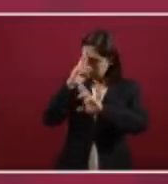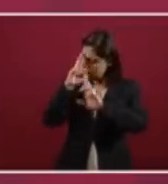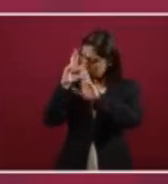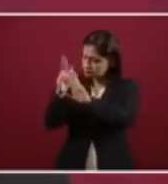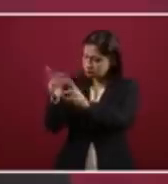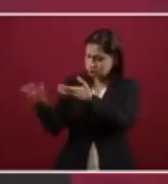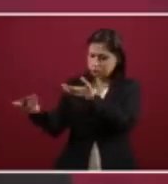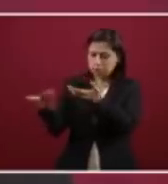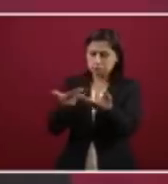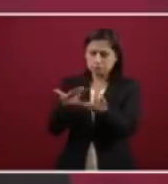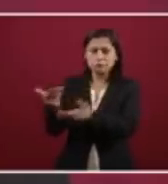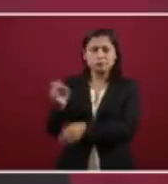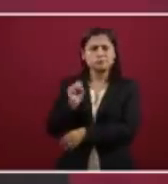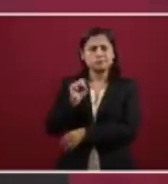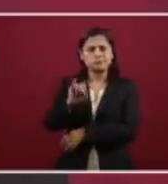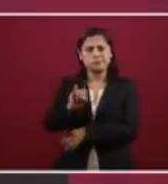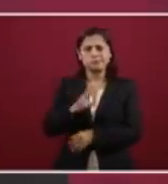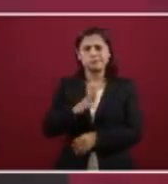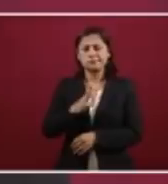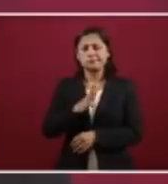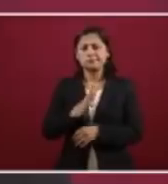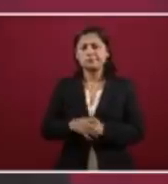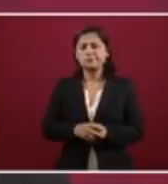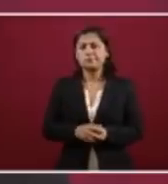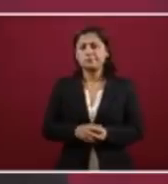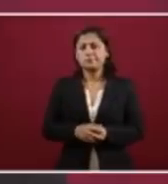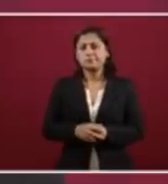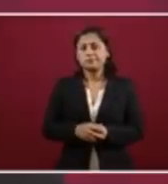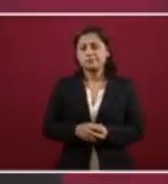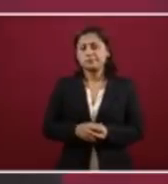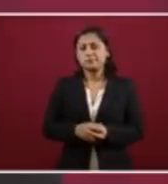cooperación. Por eso